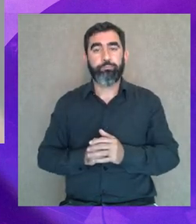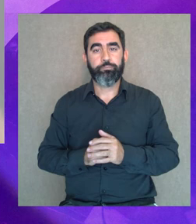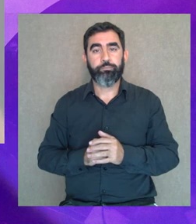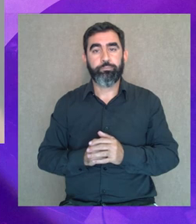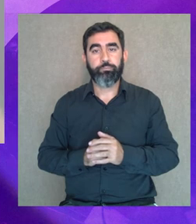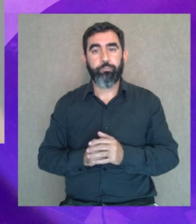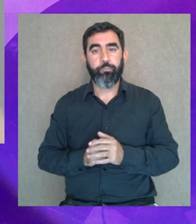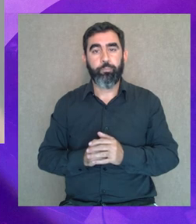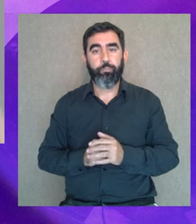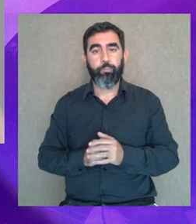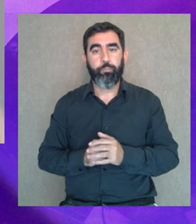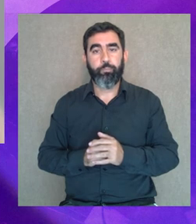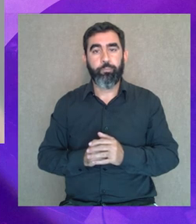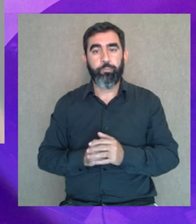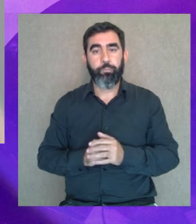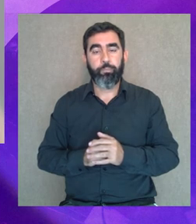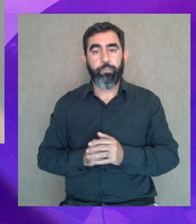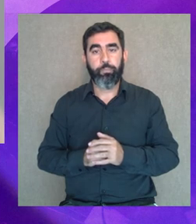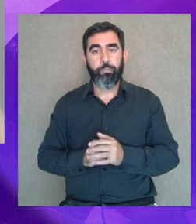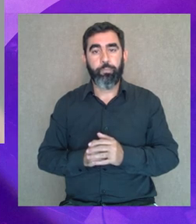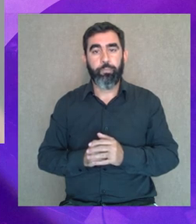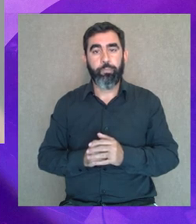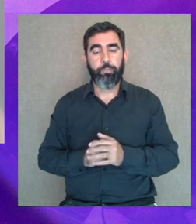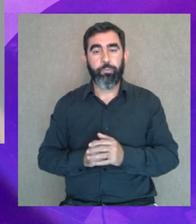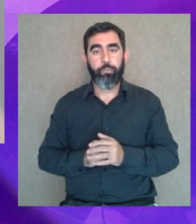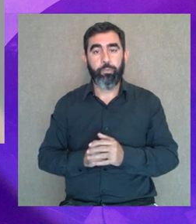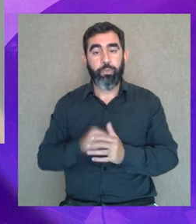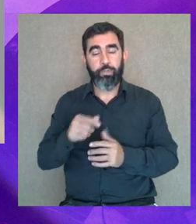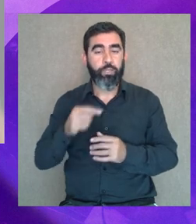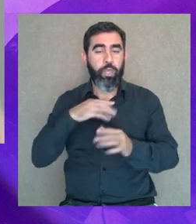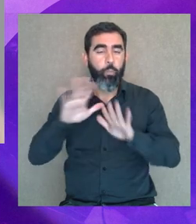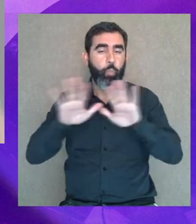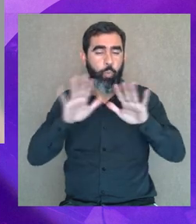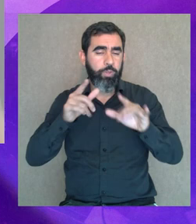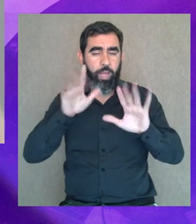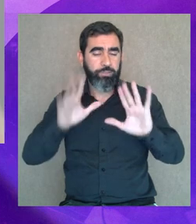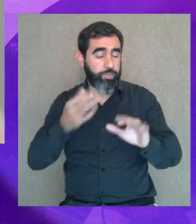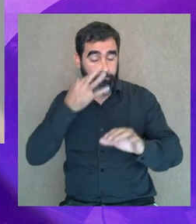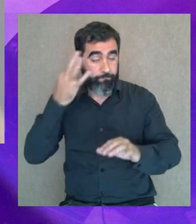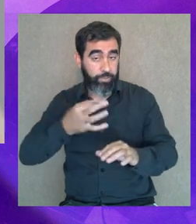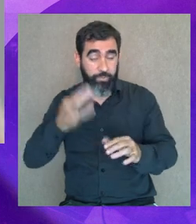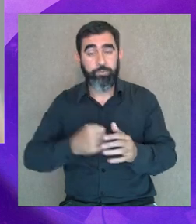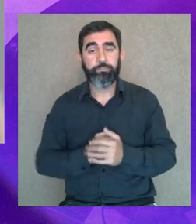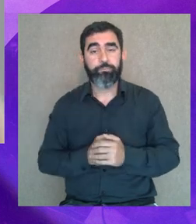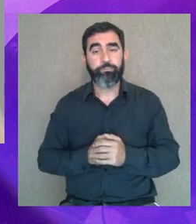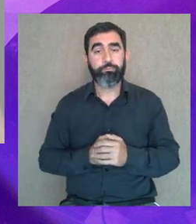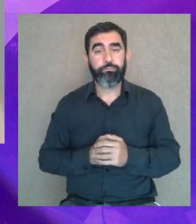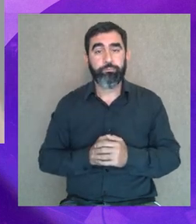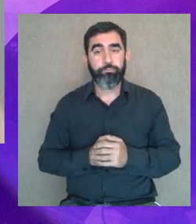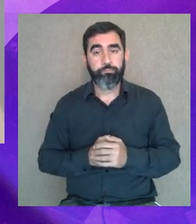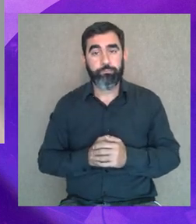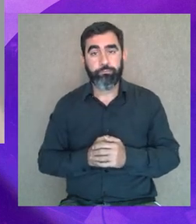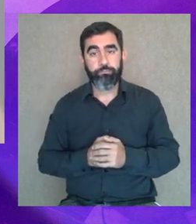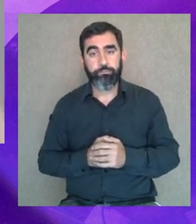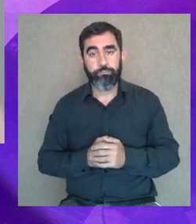habla de esto y si realmente merece esa exposición pero estás hablando de un cambio